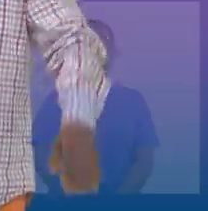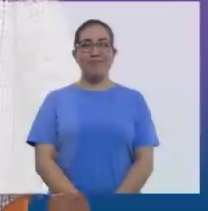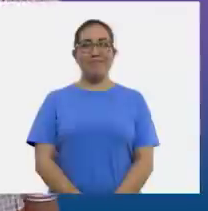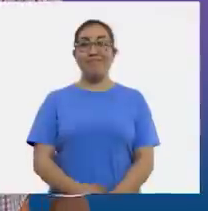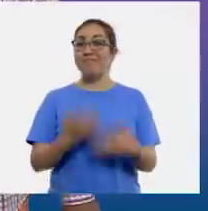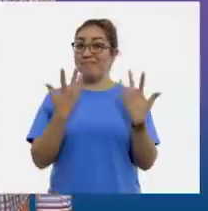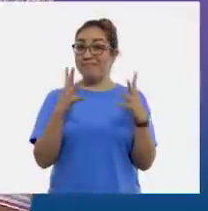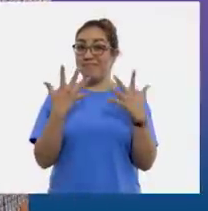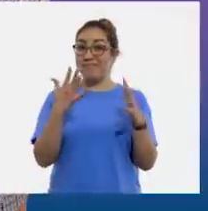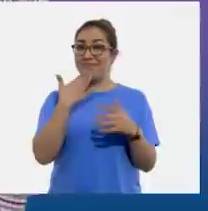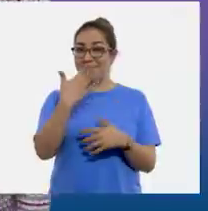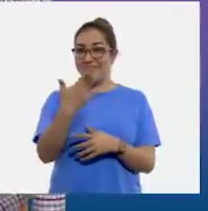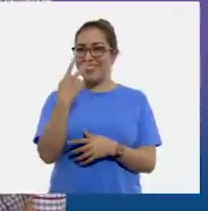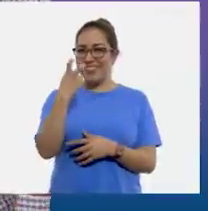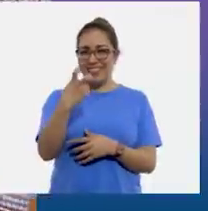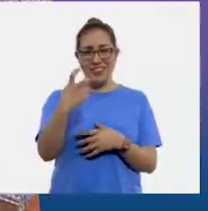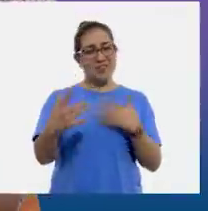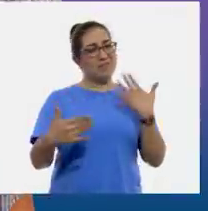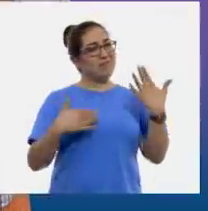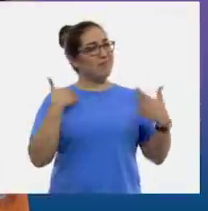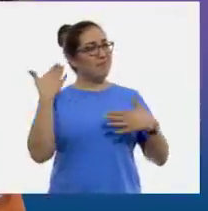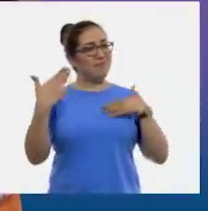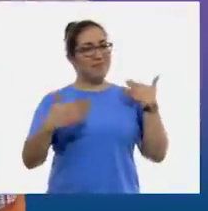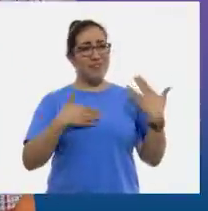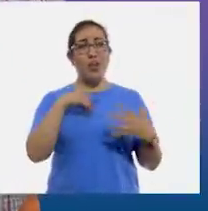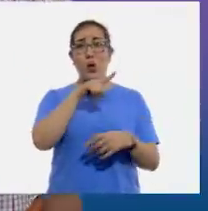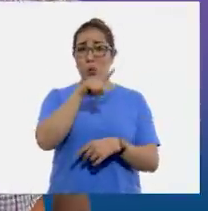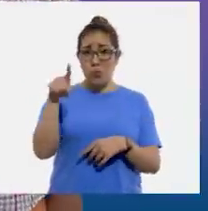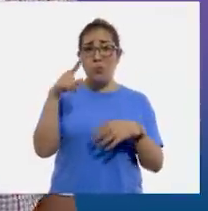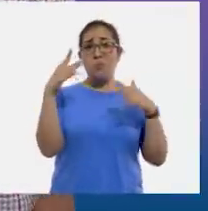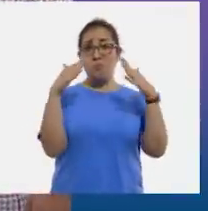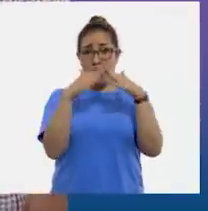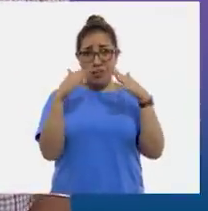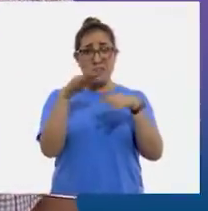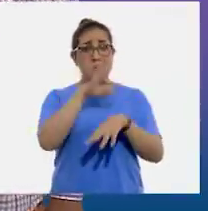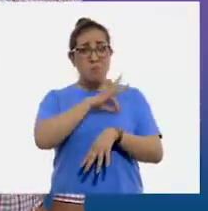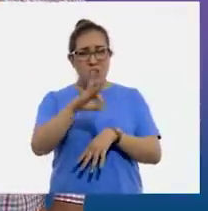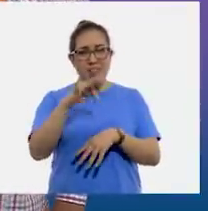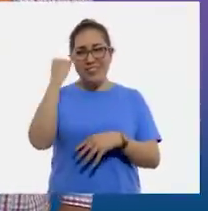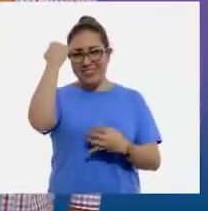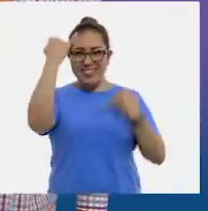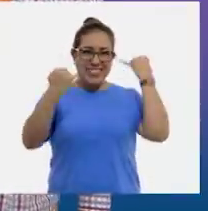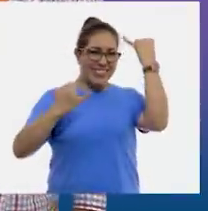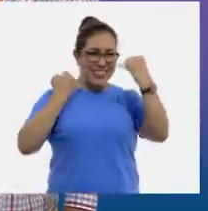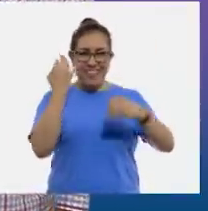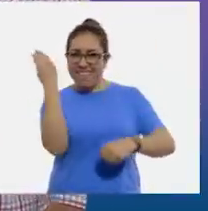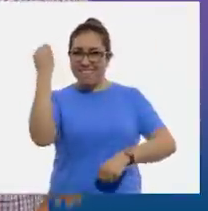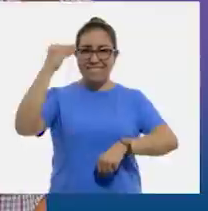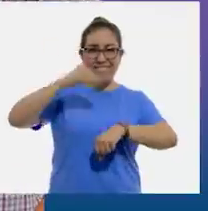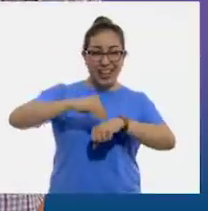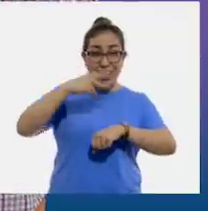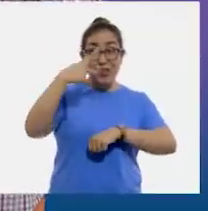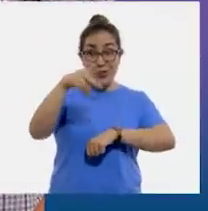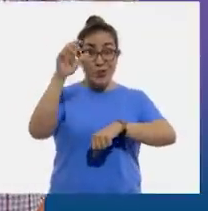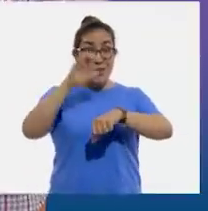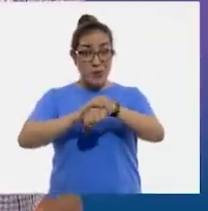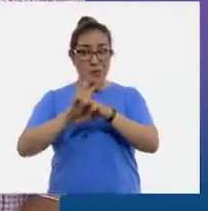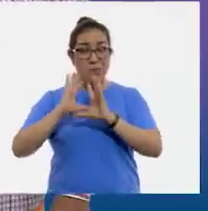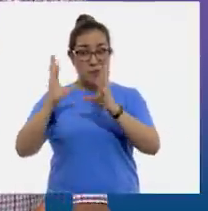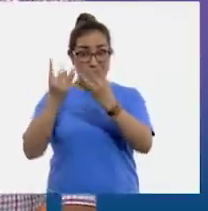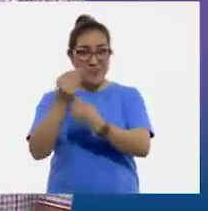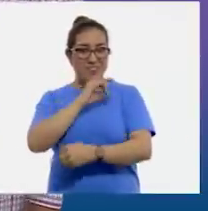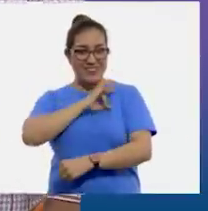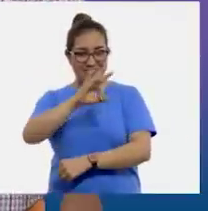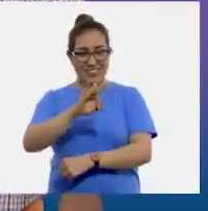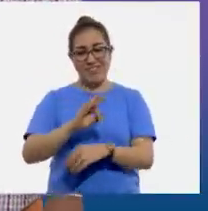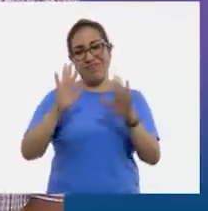¡Bravo! Eso ha sido muy divertido. Intenta en casa tus propias combinaciones y reta a tus amigos. Bueno, yo me despido